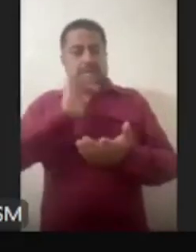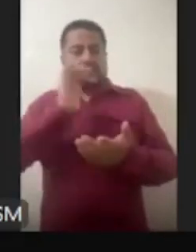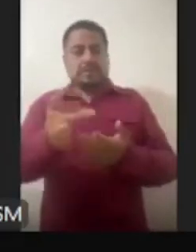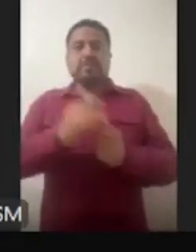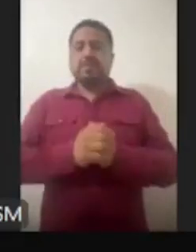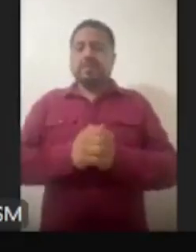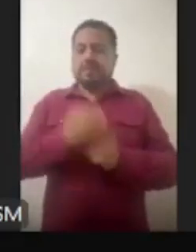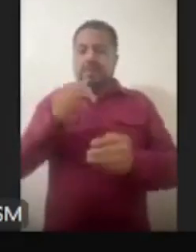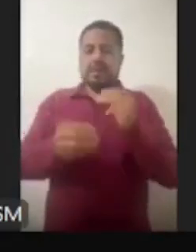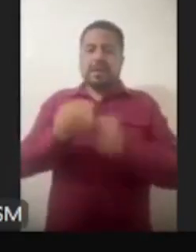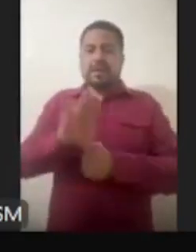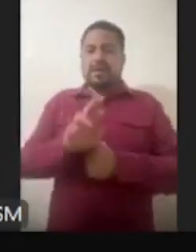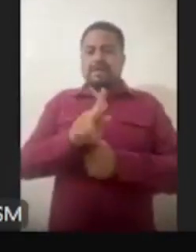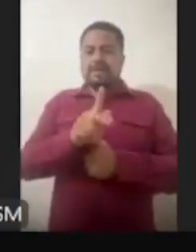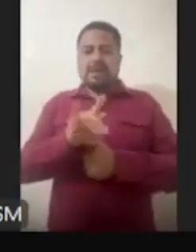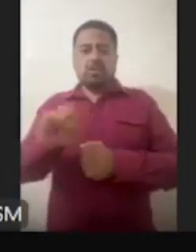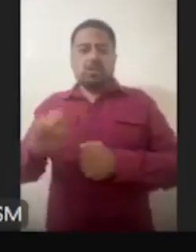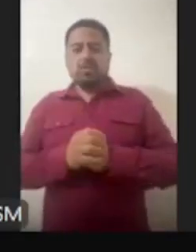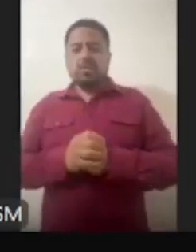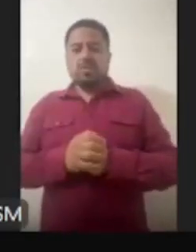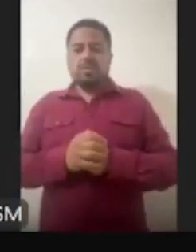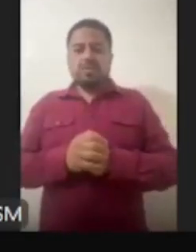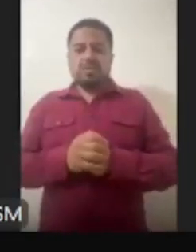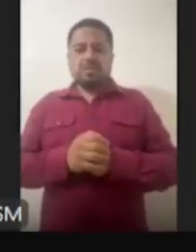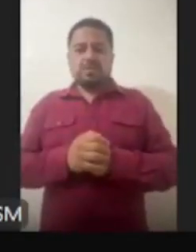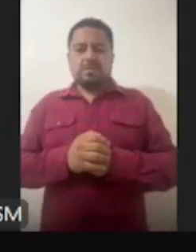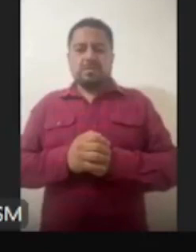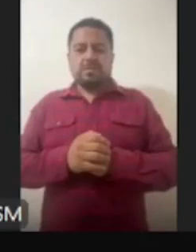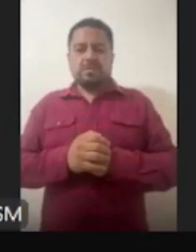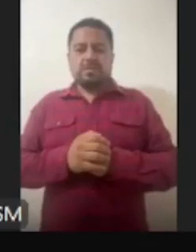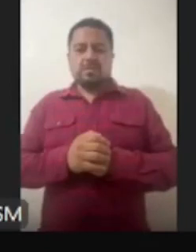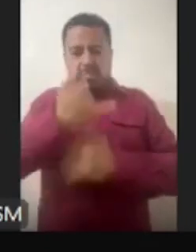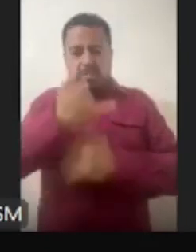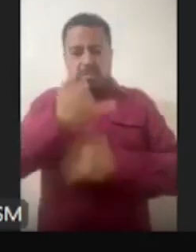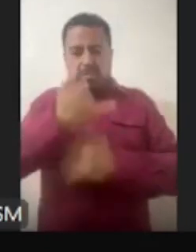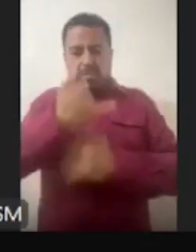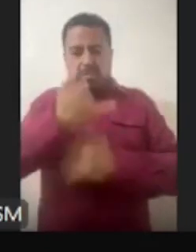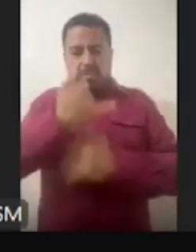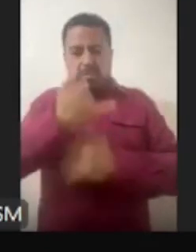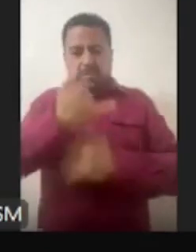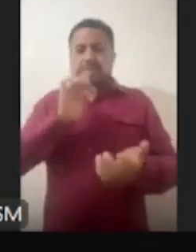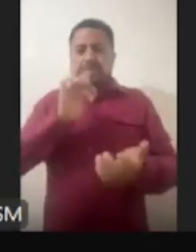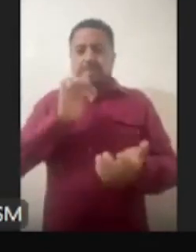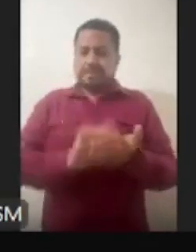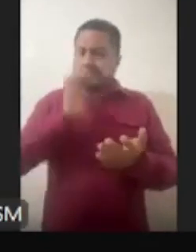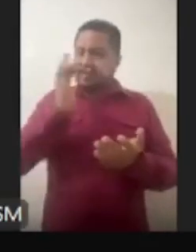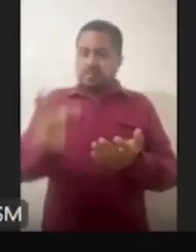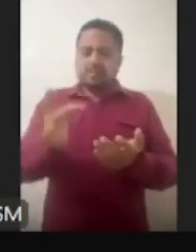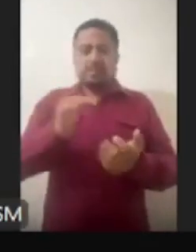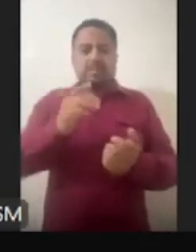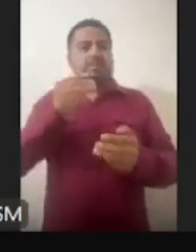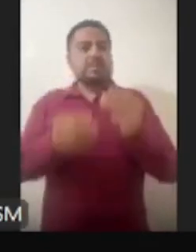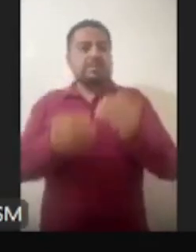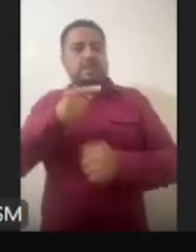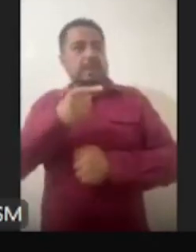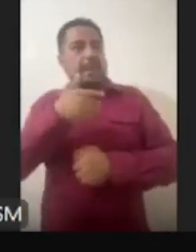Delgado Brito. A favor del proyecto. Gracias, magistrada. Magistrada Evelyn Rodríguez